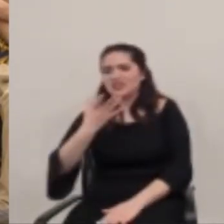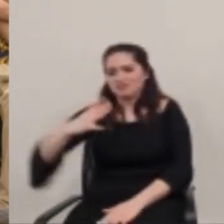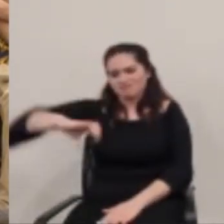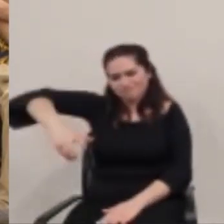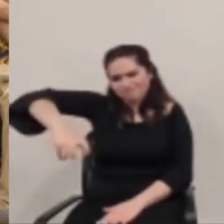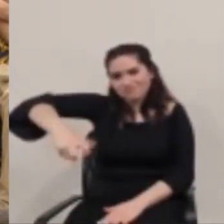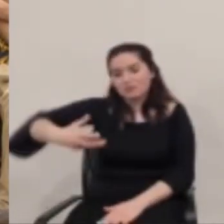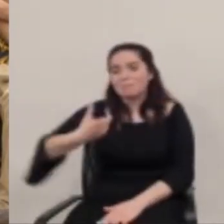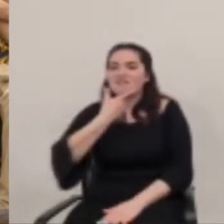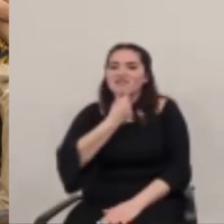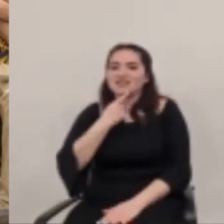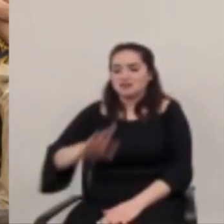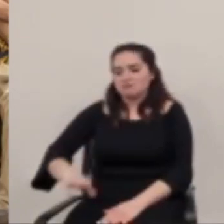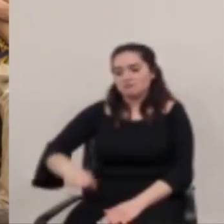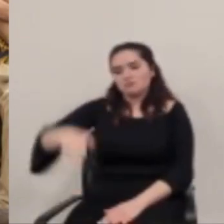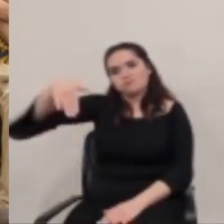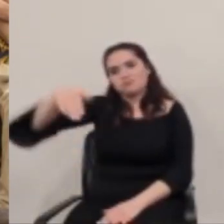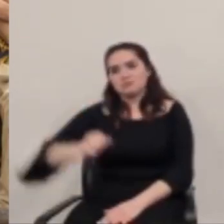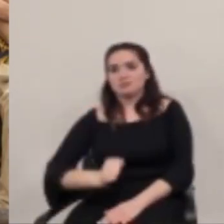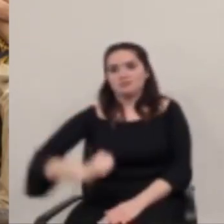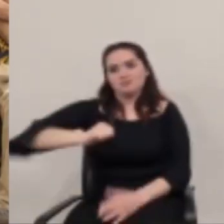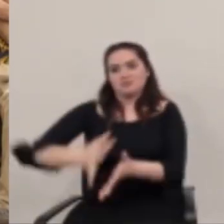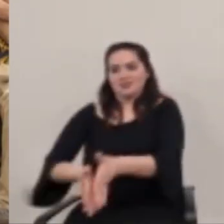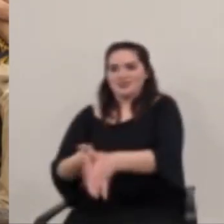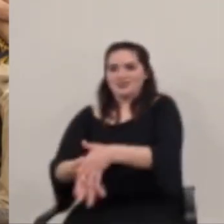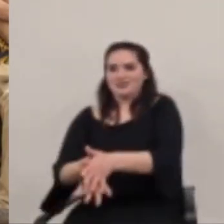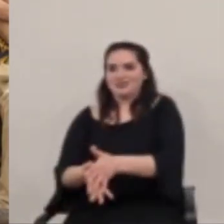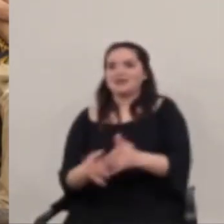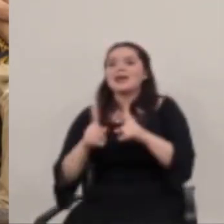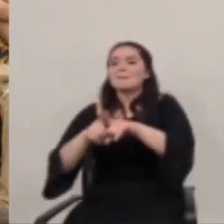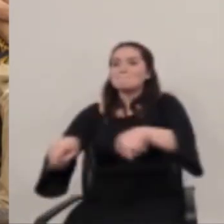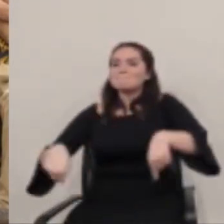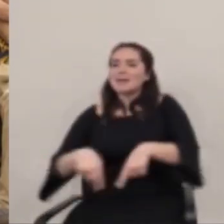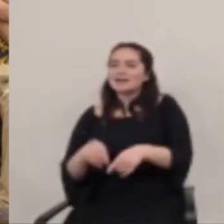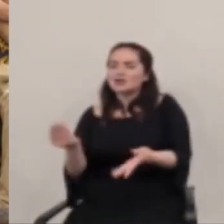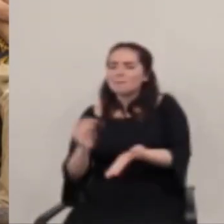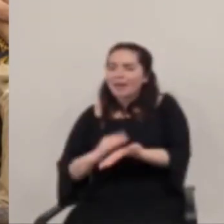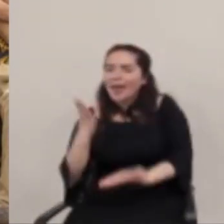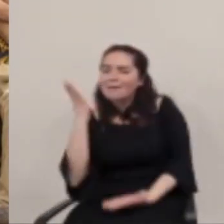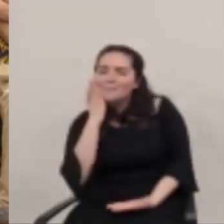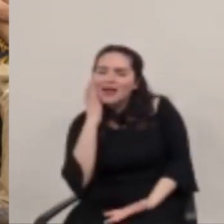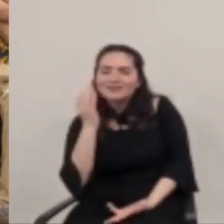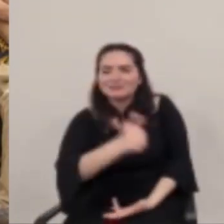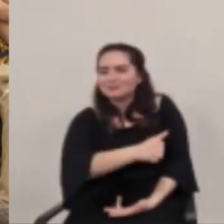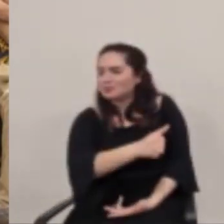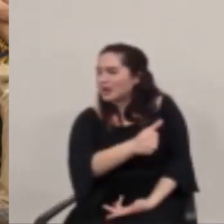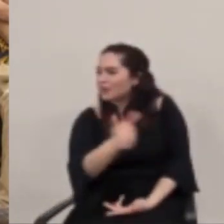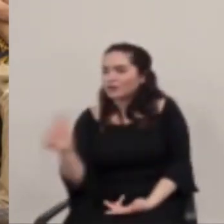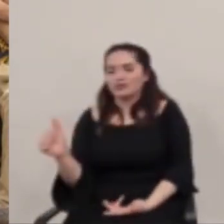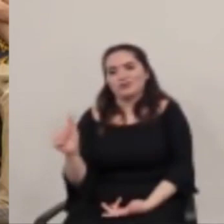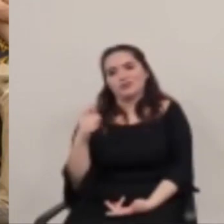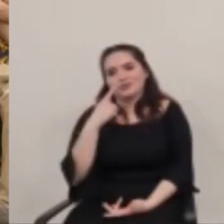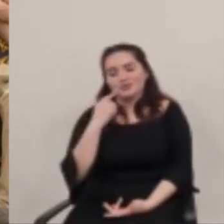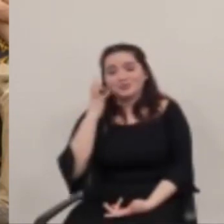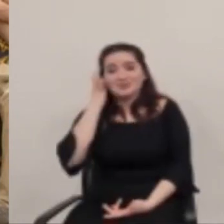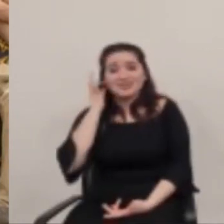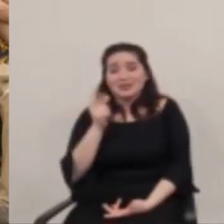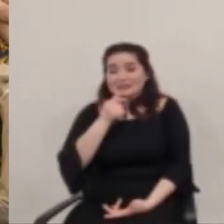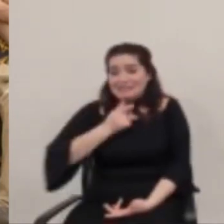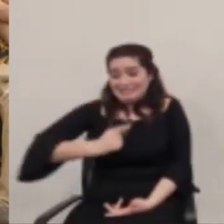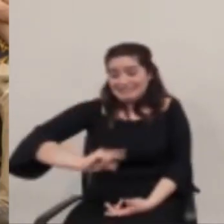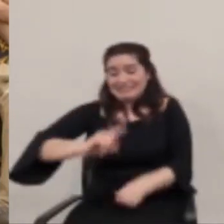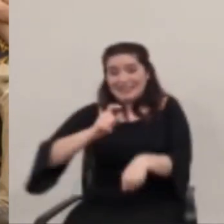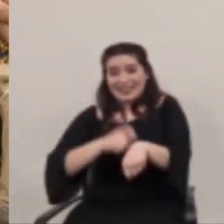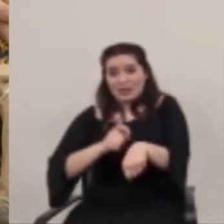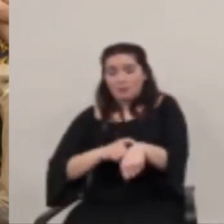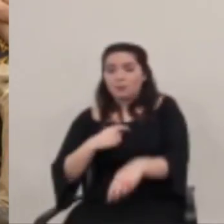hacer esto. Entonces, al final, también son espacios más amables para todas y para todos. Se nos va acabando el tiempo, pero yo quería